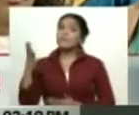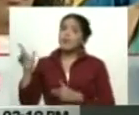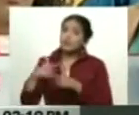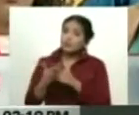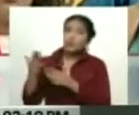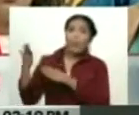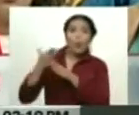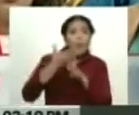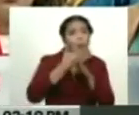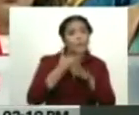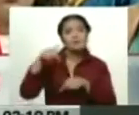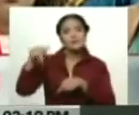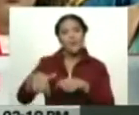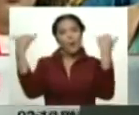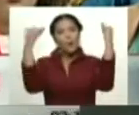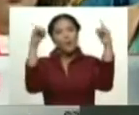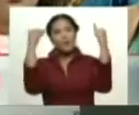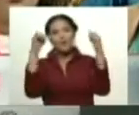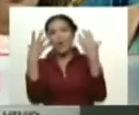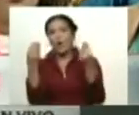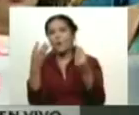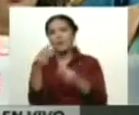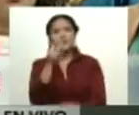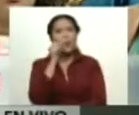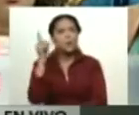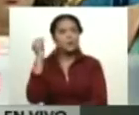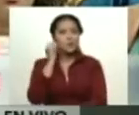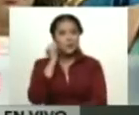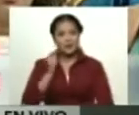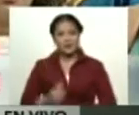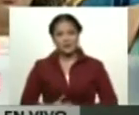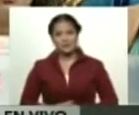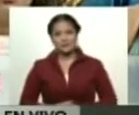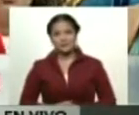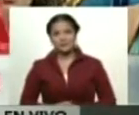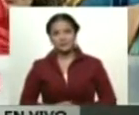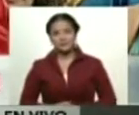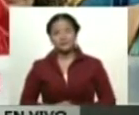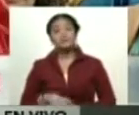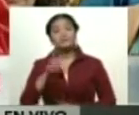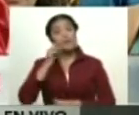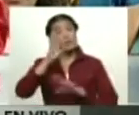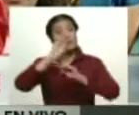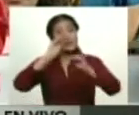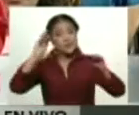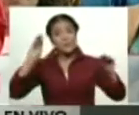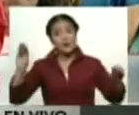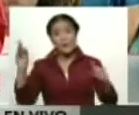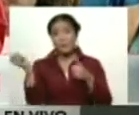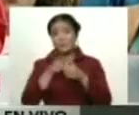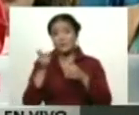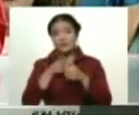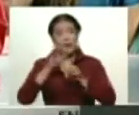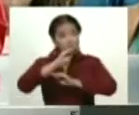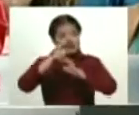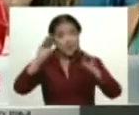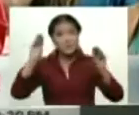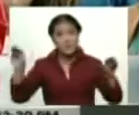compartir esta fiesta con millones de hombres y mujeres. Y el llamado central